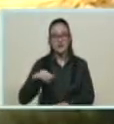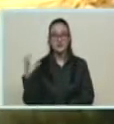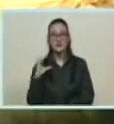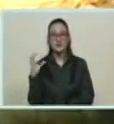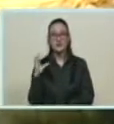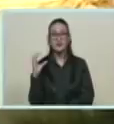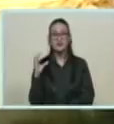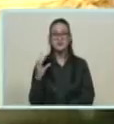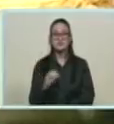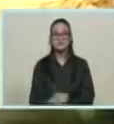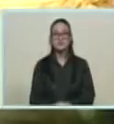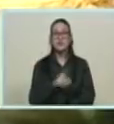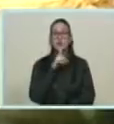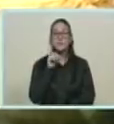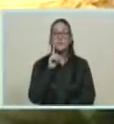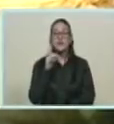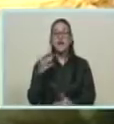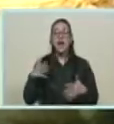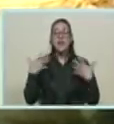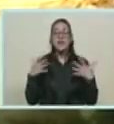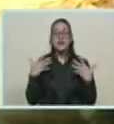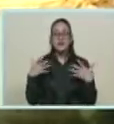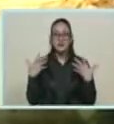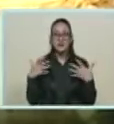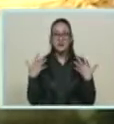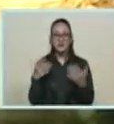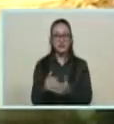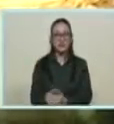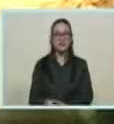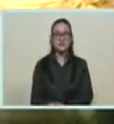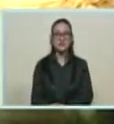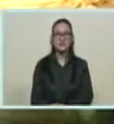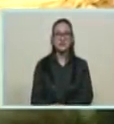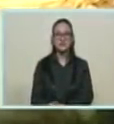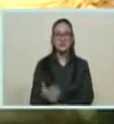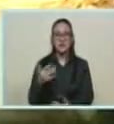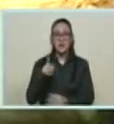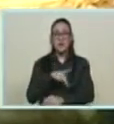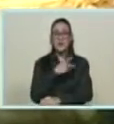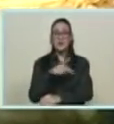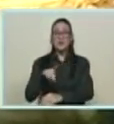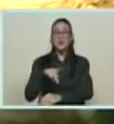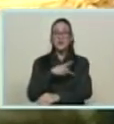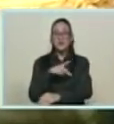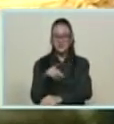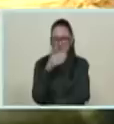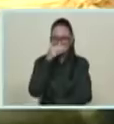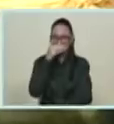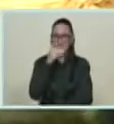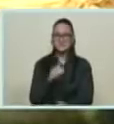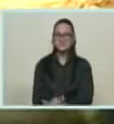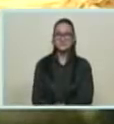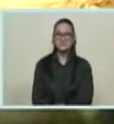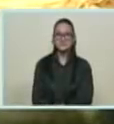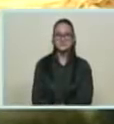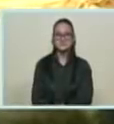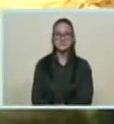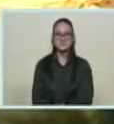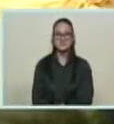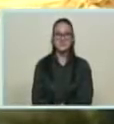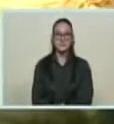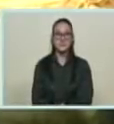Se trata de Alegría Marquina Montilla. Ella tiene un poema que nos conmueve a todos.